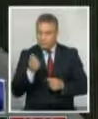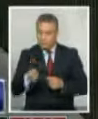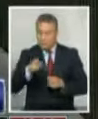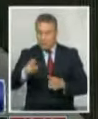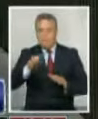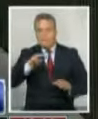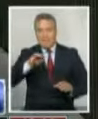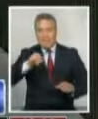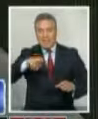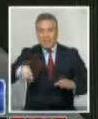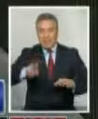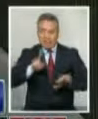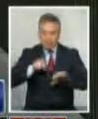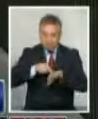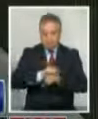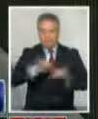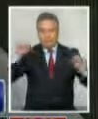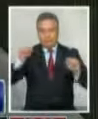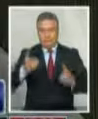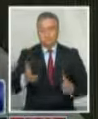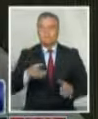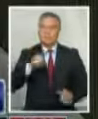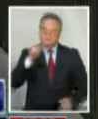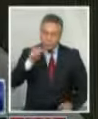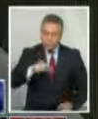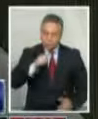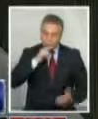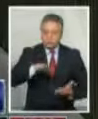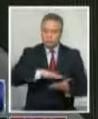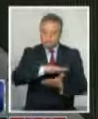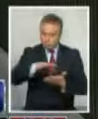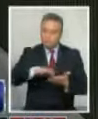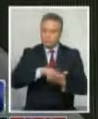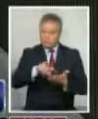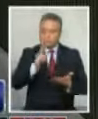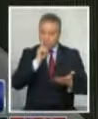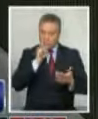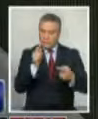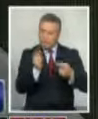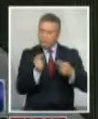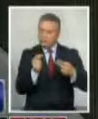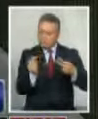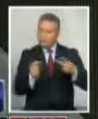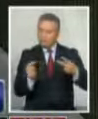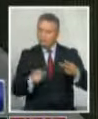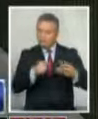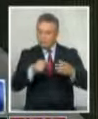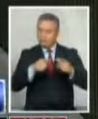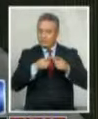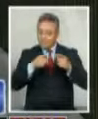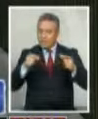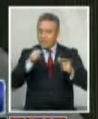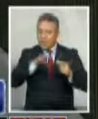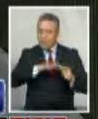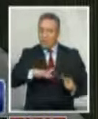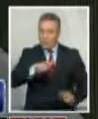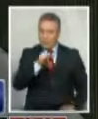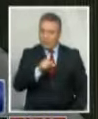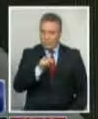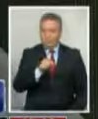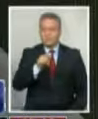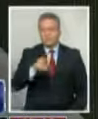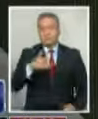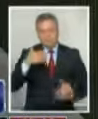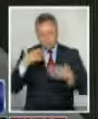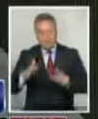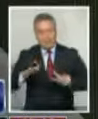minas, especialmente en terrenos con las características que tiene el triángulo. Entonces, desde ese punto de vista, se ha hecho